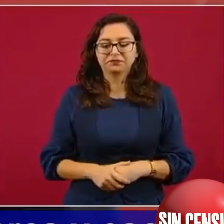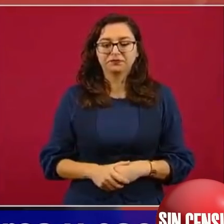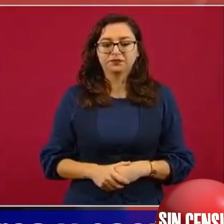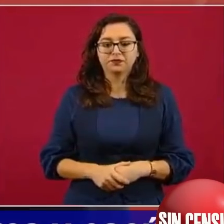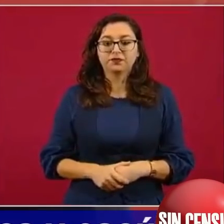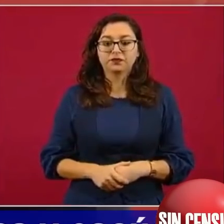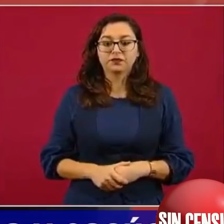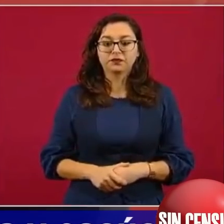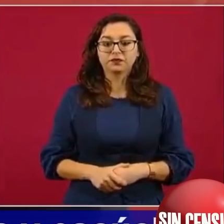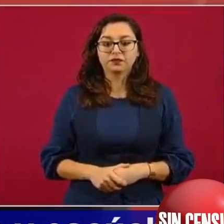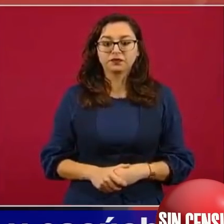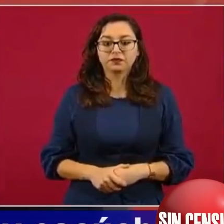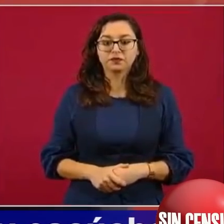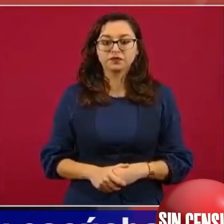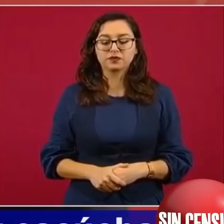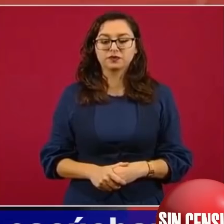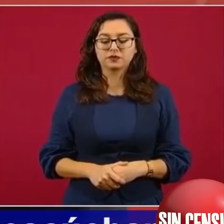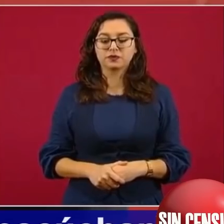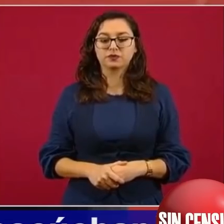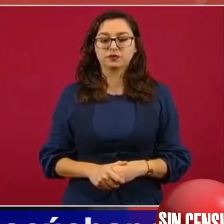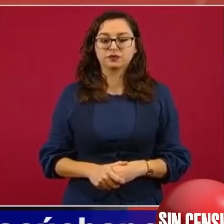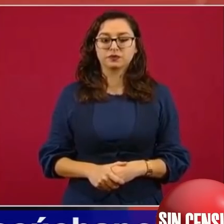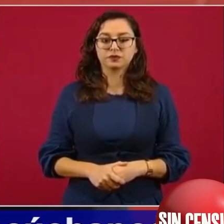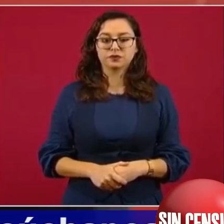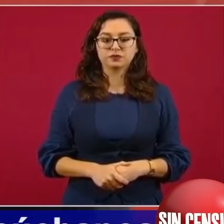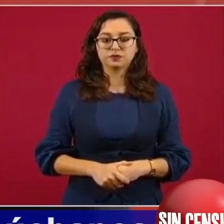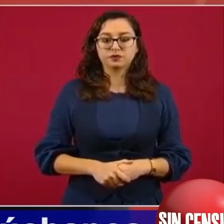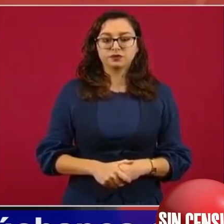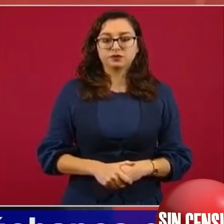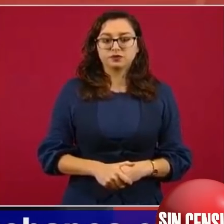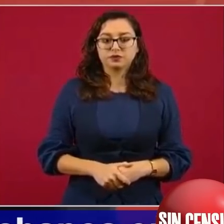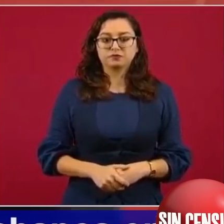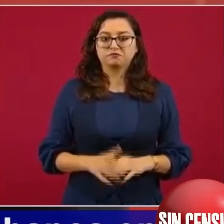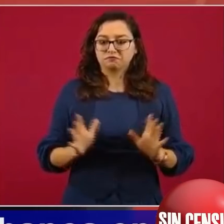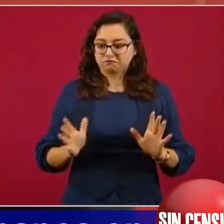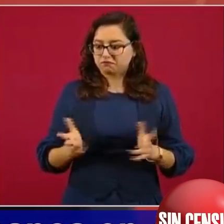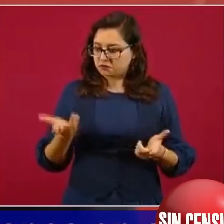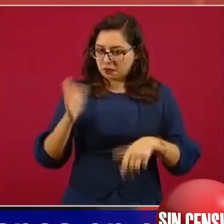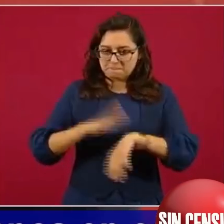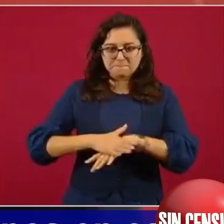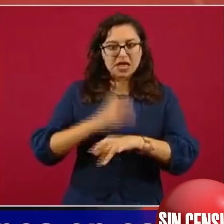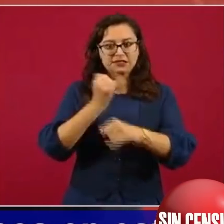se hable más. Aquí ofrecemos